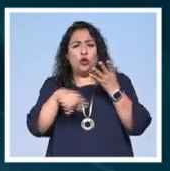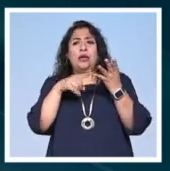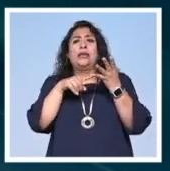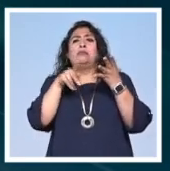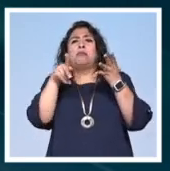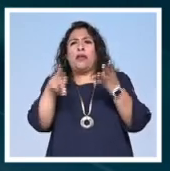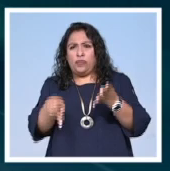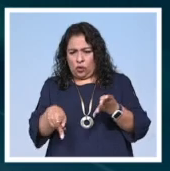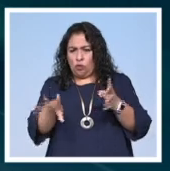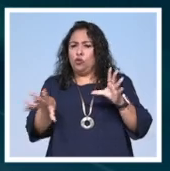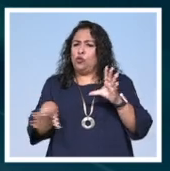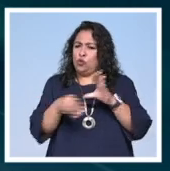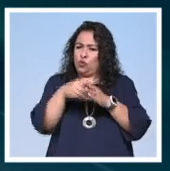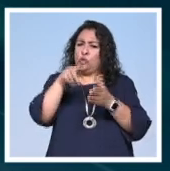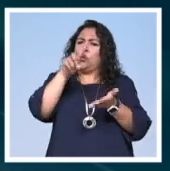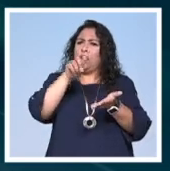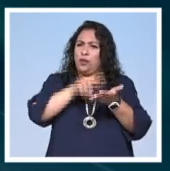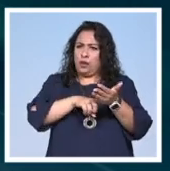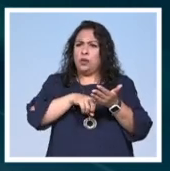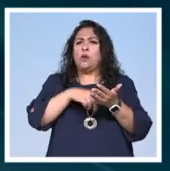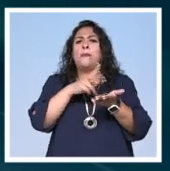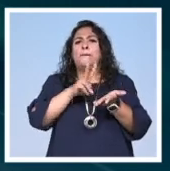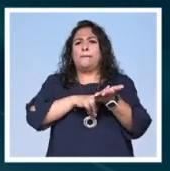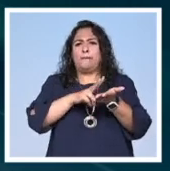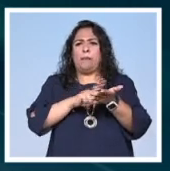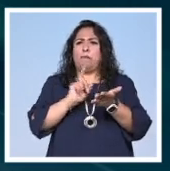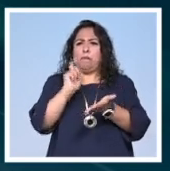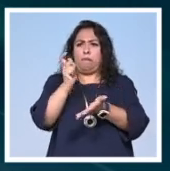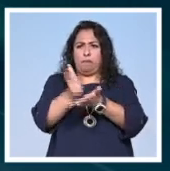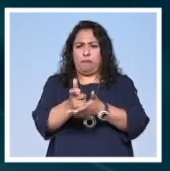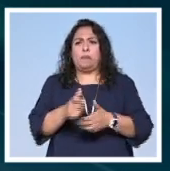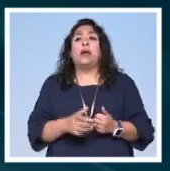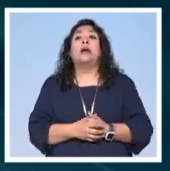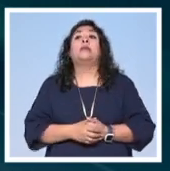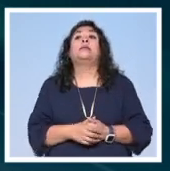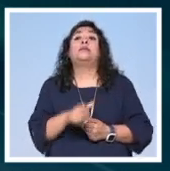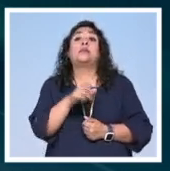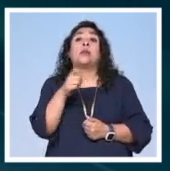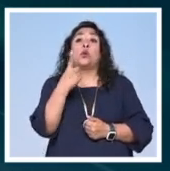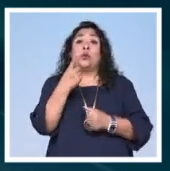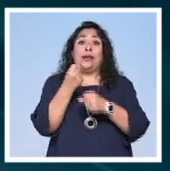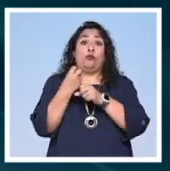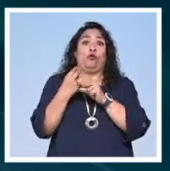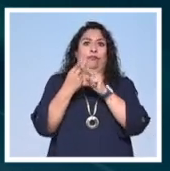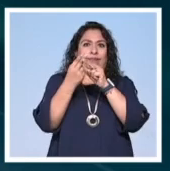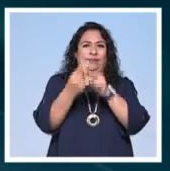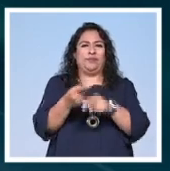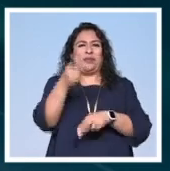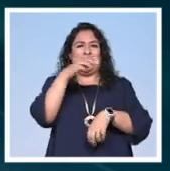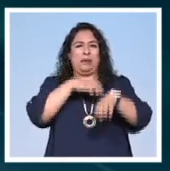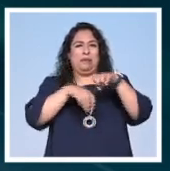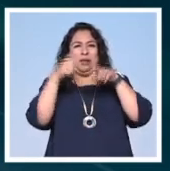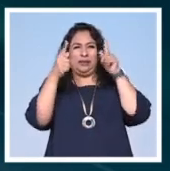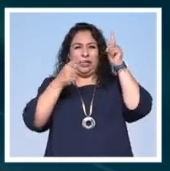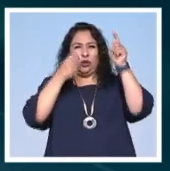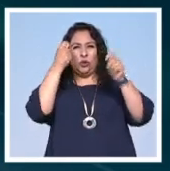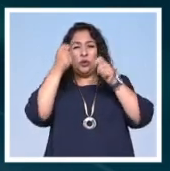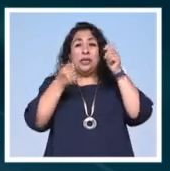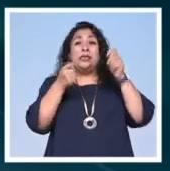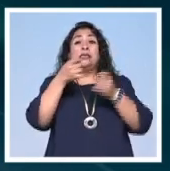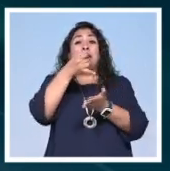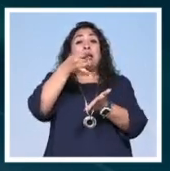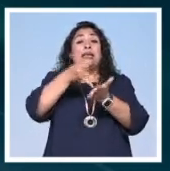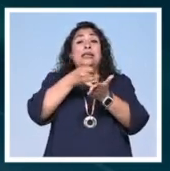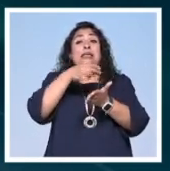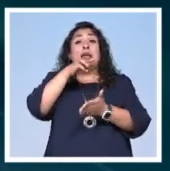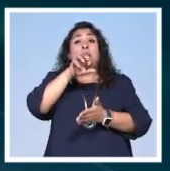panteón están incluidos dentro del precio que se estás pagando con motivo del primer aniversario empresa turística integral Islas